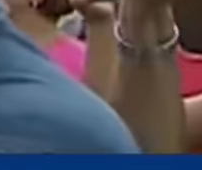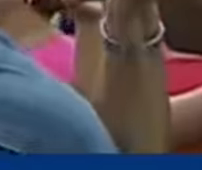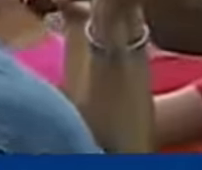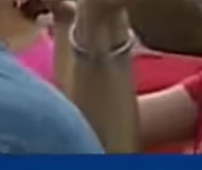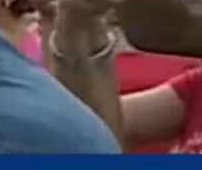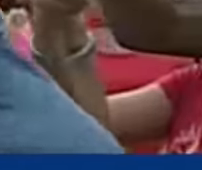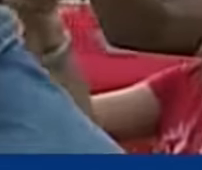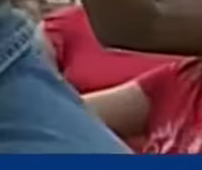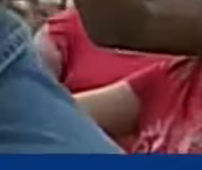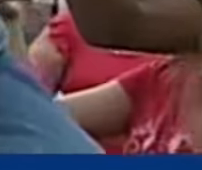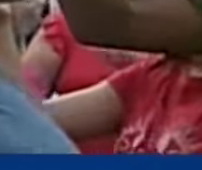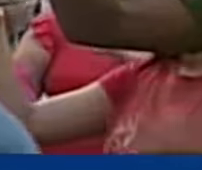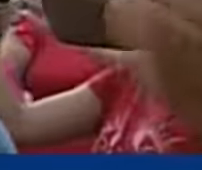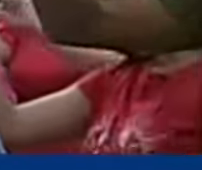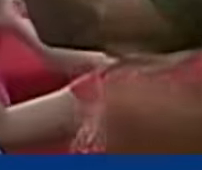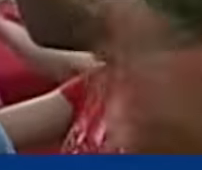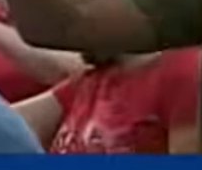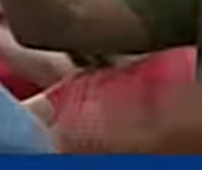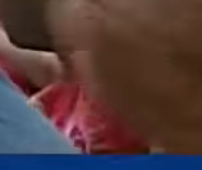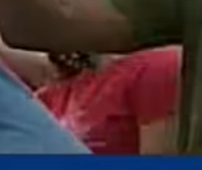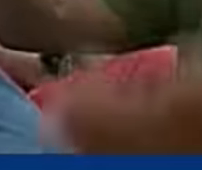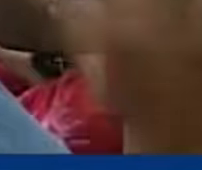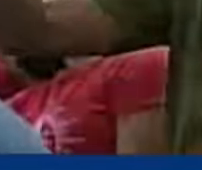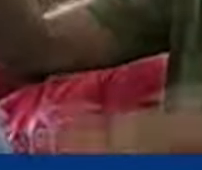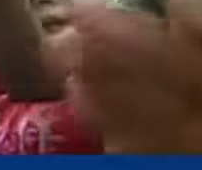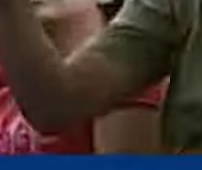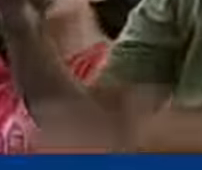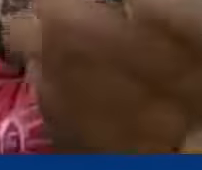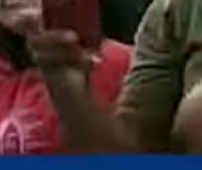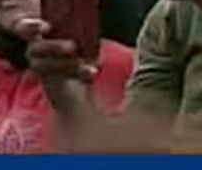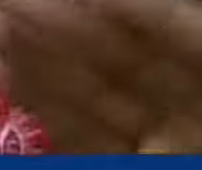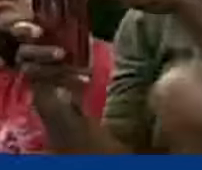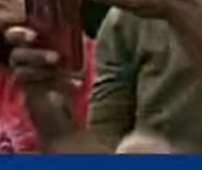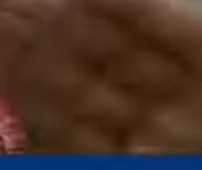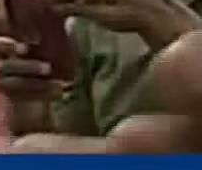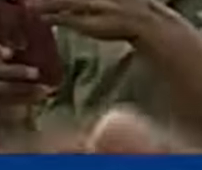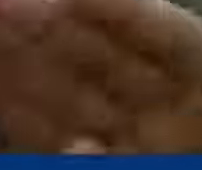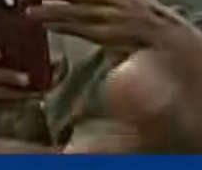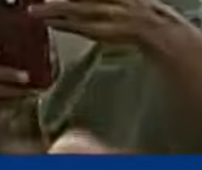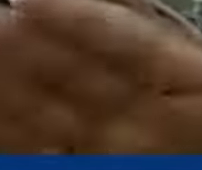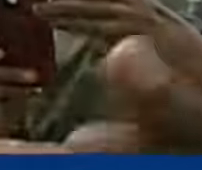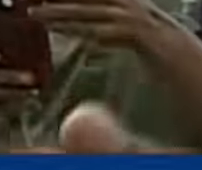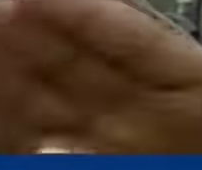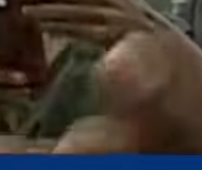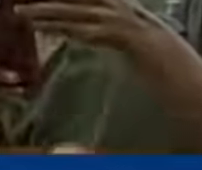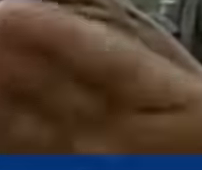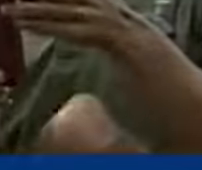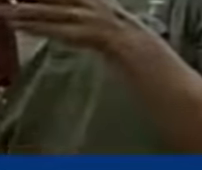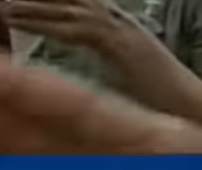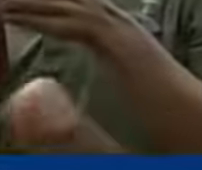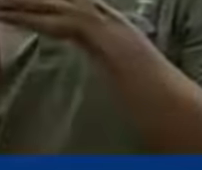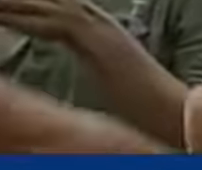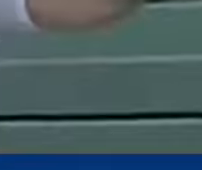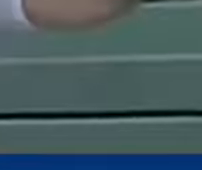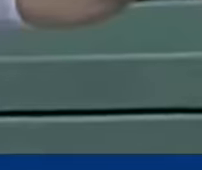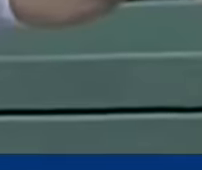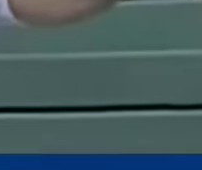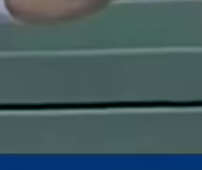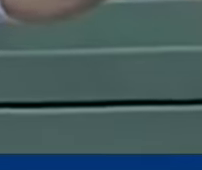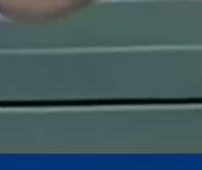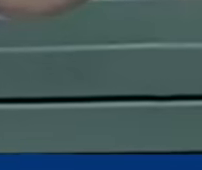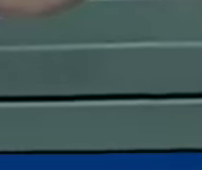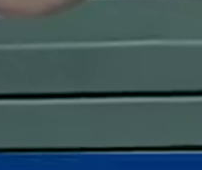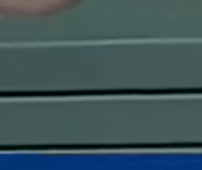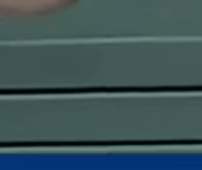el Nicolás, con Nicolás Maduro. Nosotros vivimos bajo la matica. ¡Hola! Nosotros vivimos